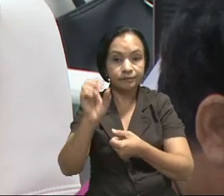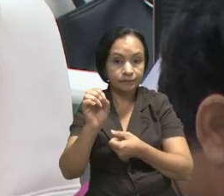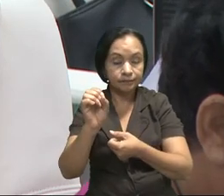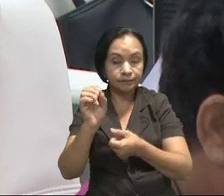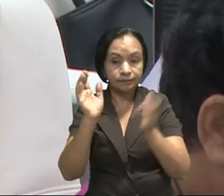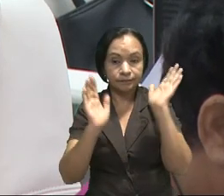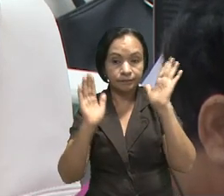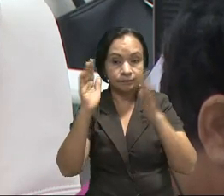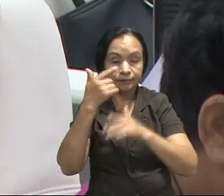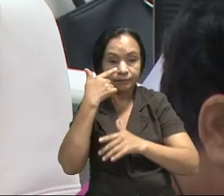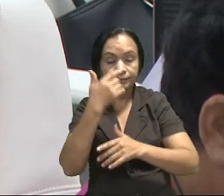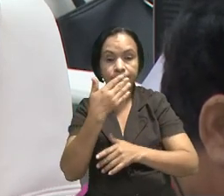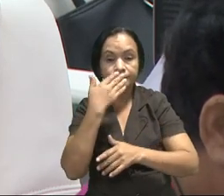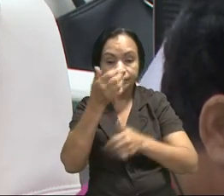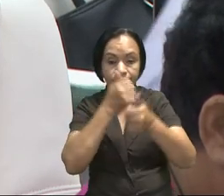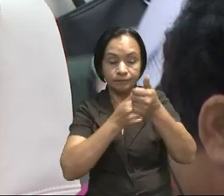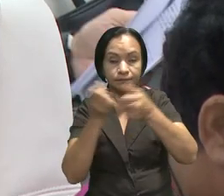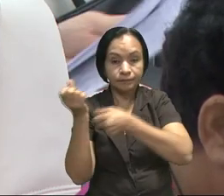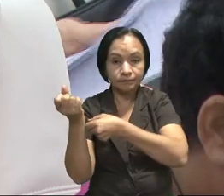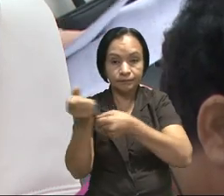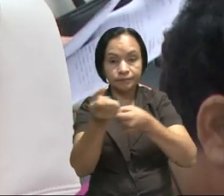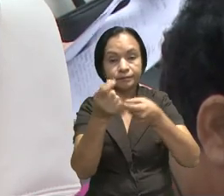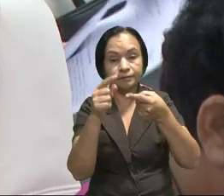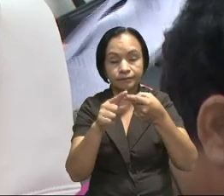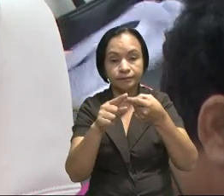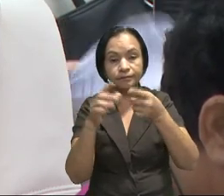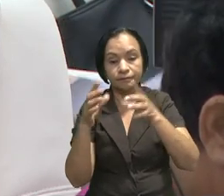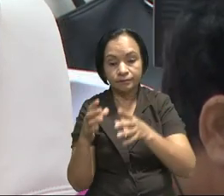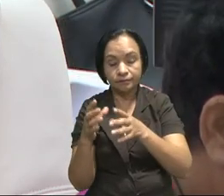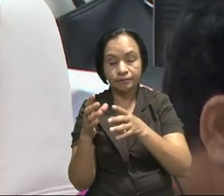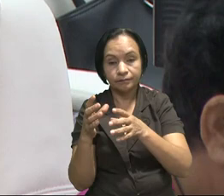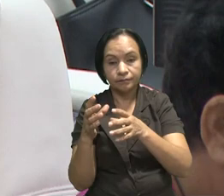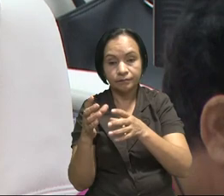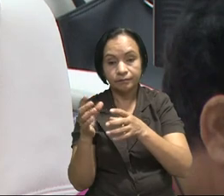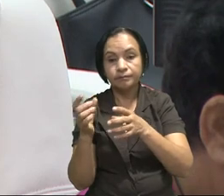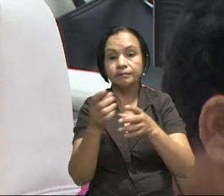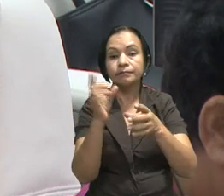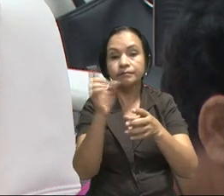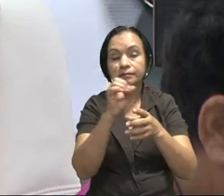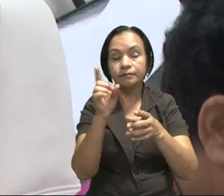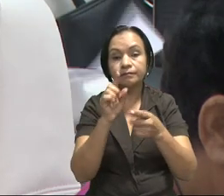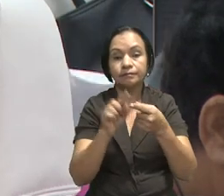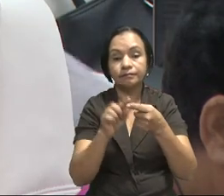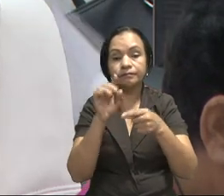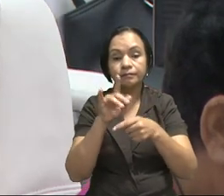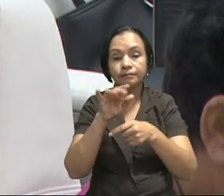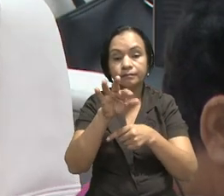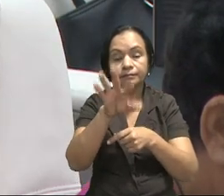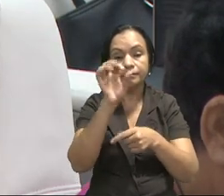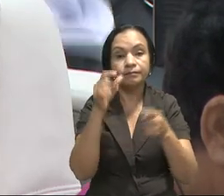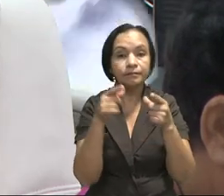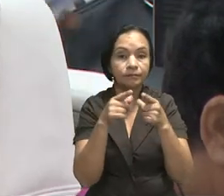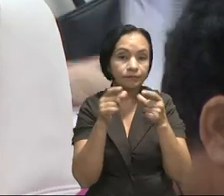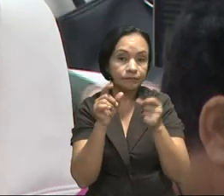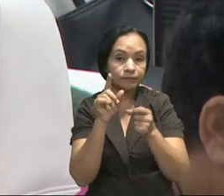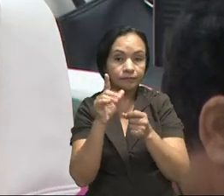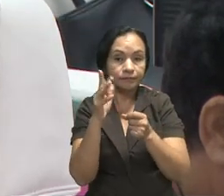diploma de reconocimiento como subcampeón de bateo de la Liga de Softball de Oficinistas de Managua.